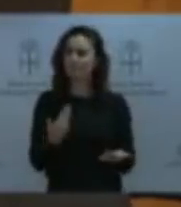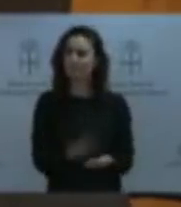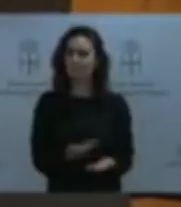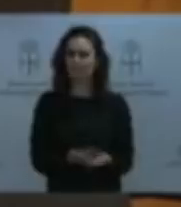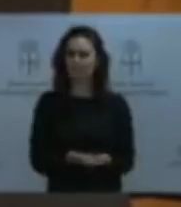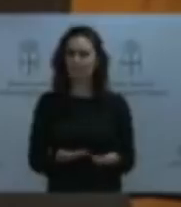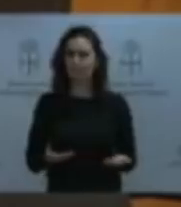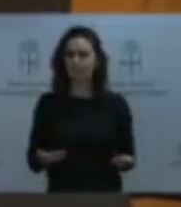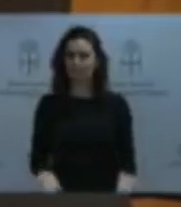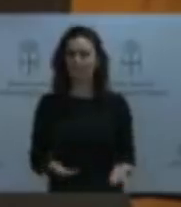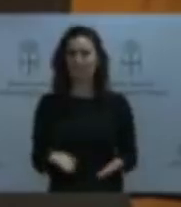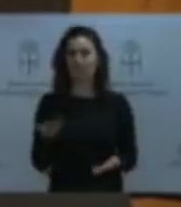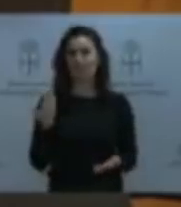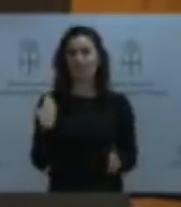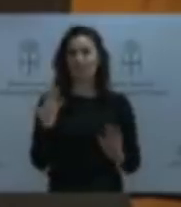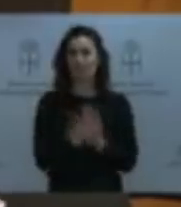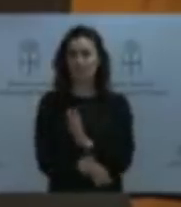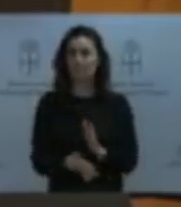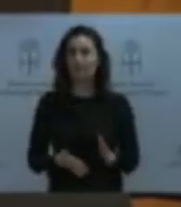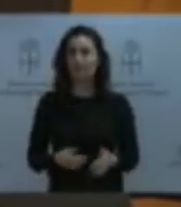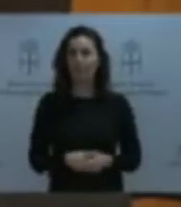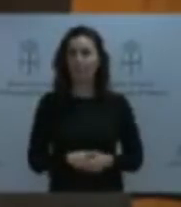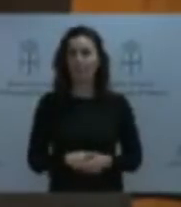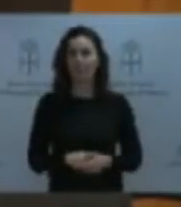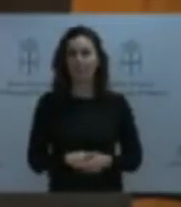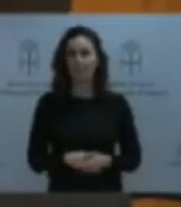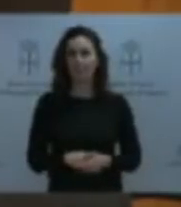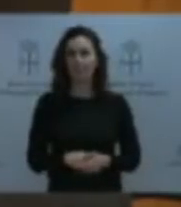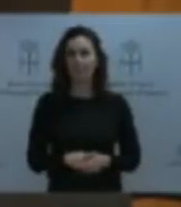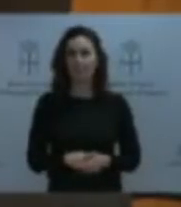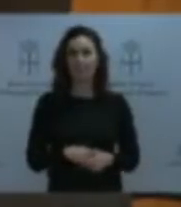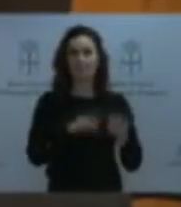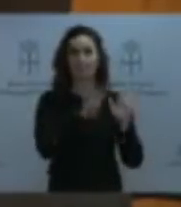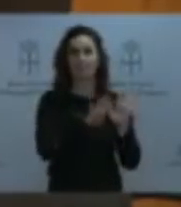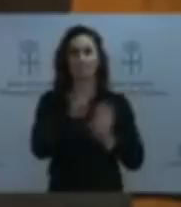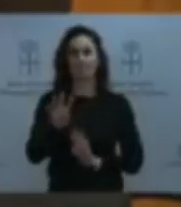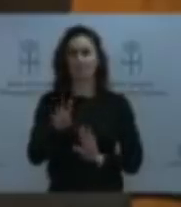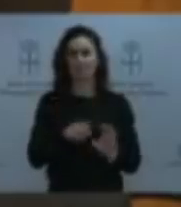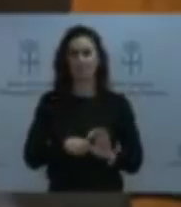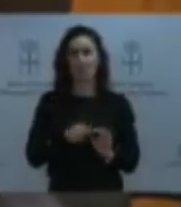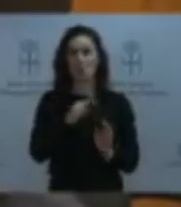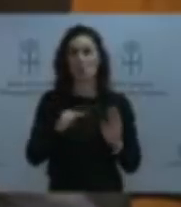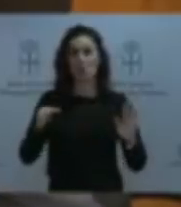de unas plazas, de 94 plazas del 2006,